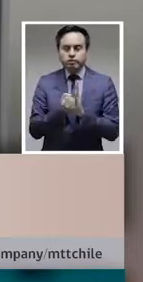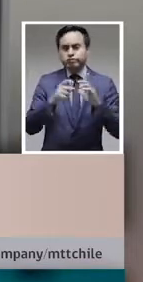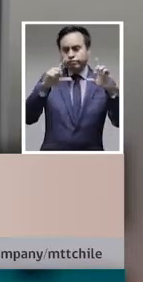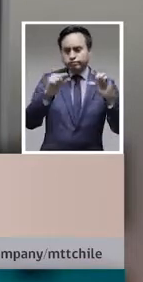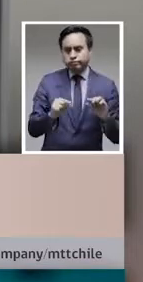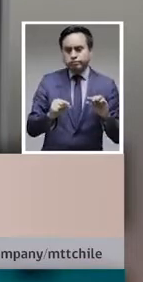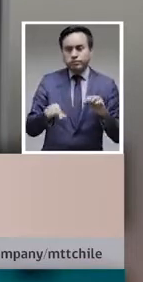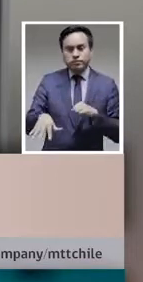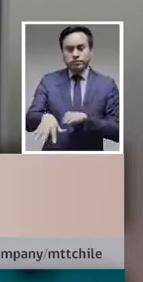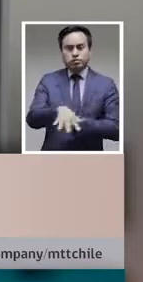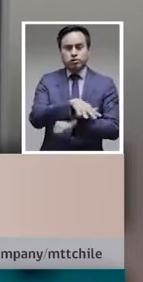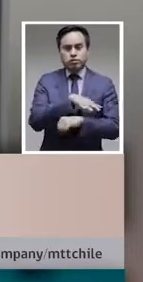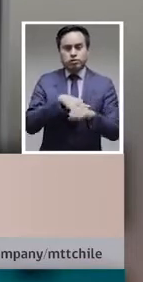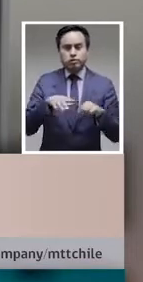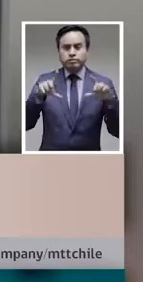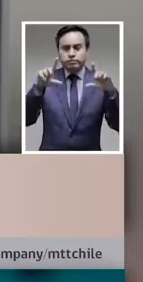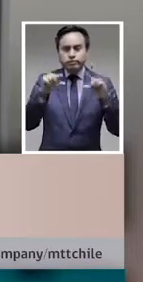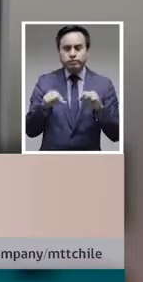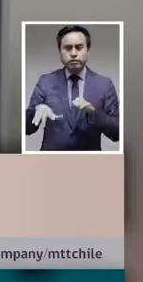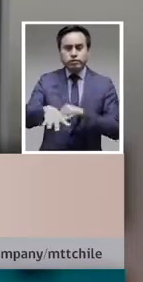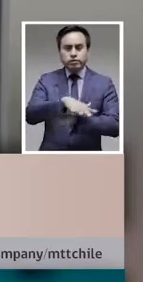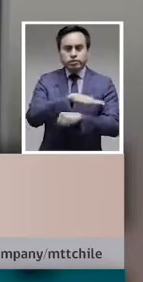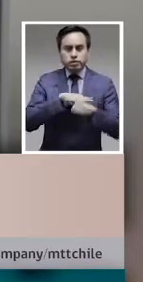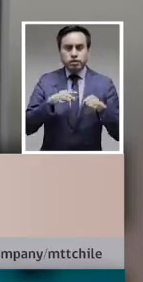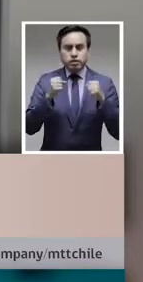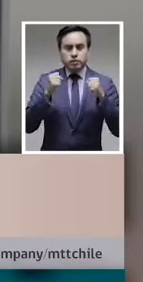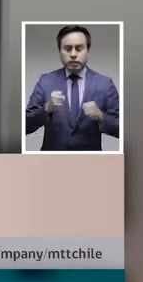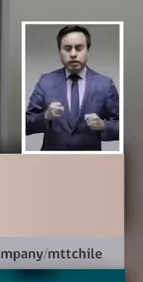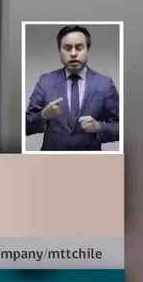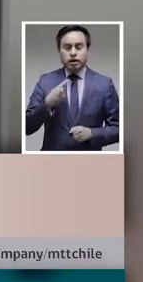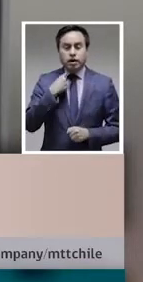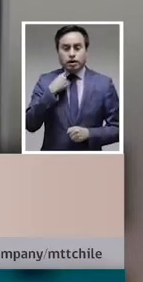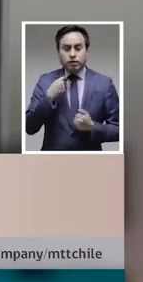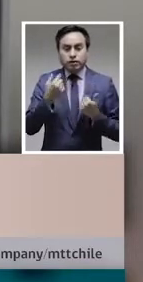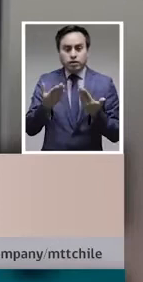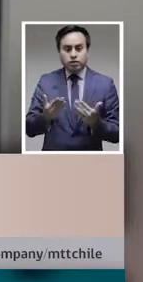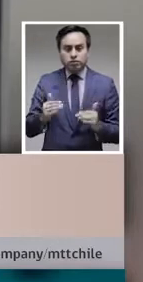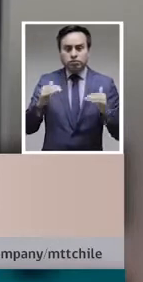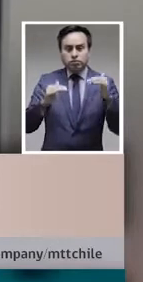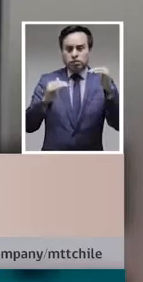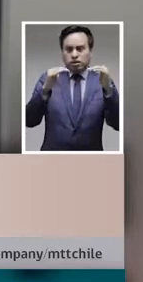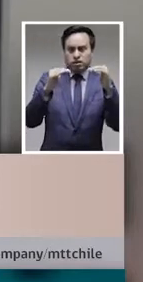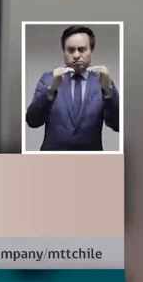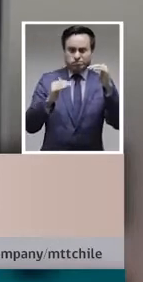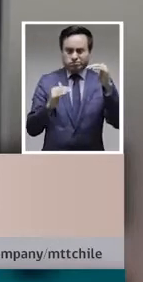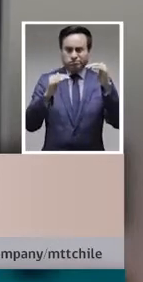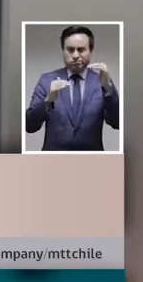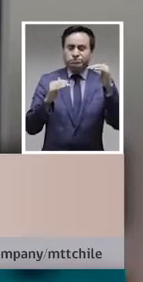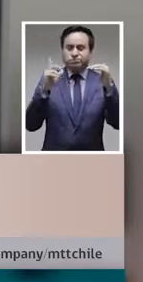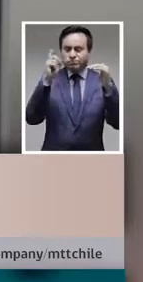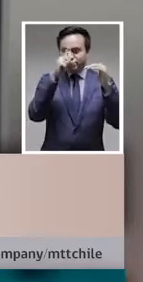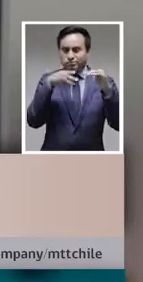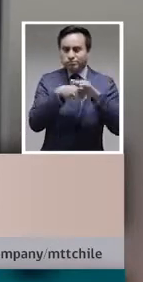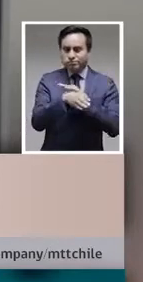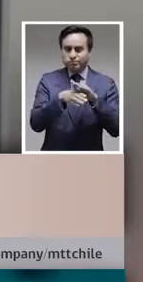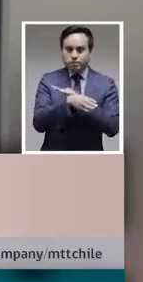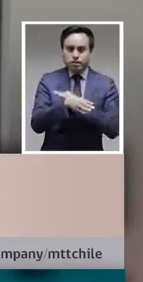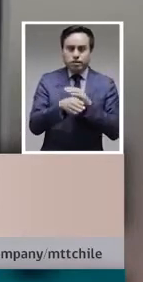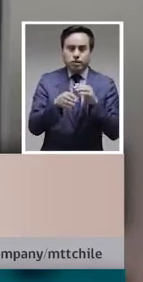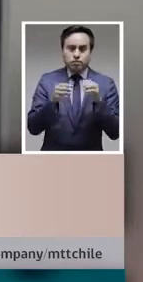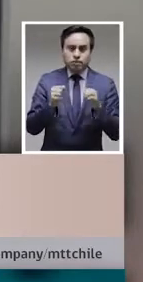impactos o situaciones, disminuir situaciones que puedan estar afectando la igualdad de acceso y particularmente que puedan